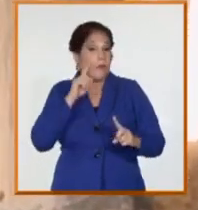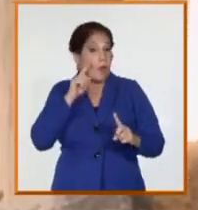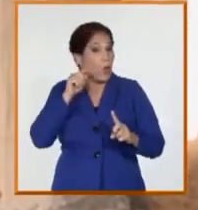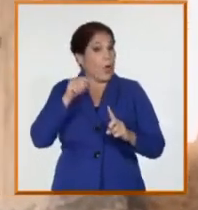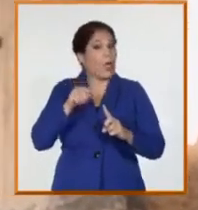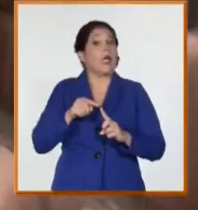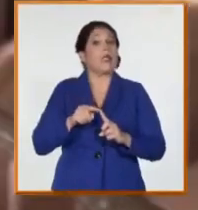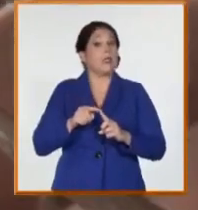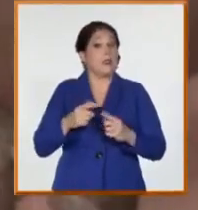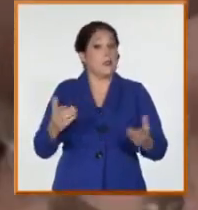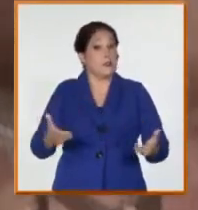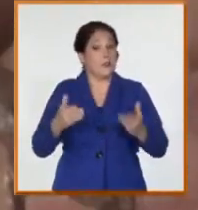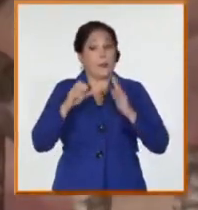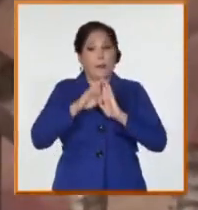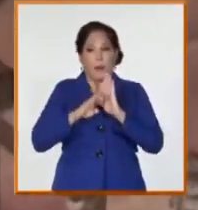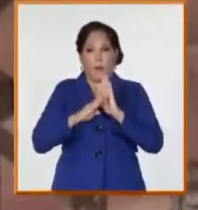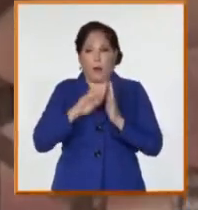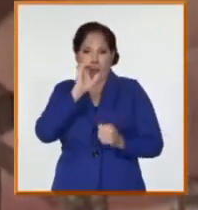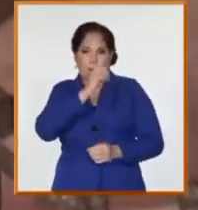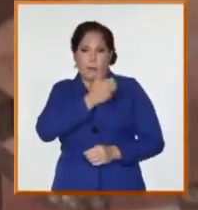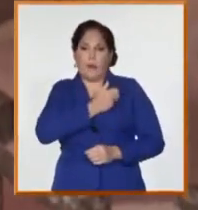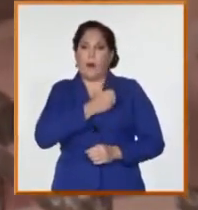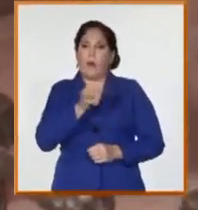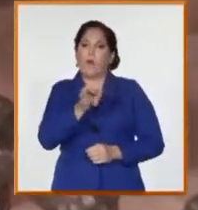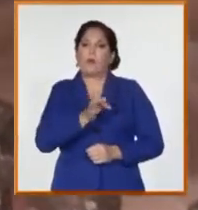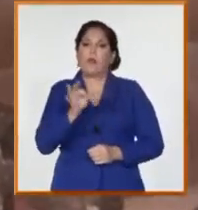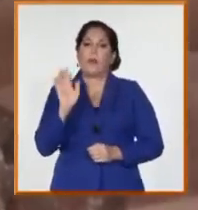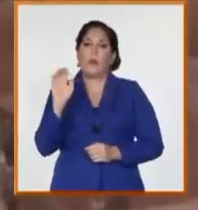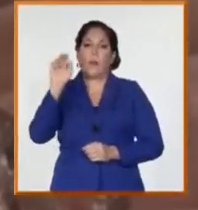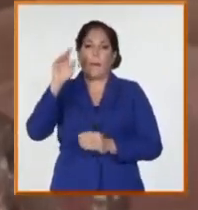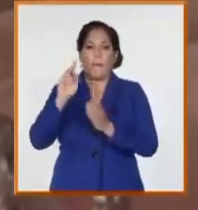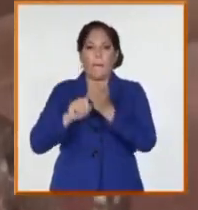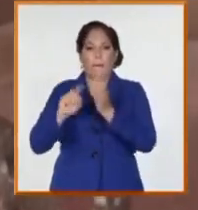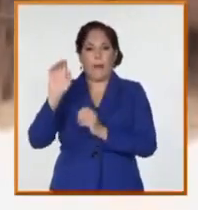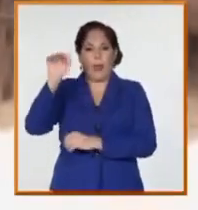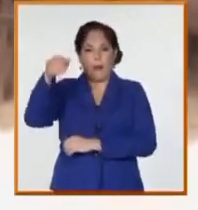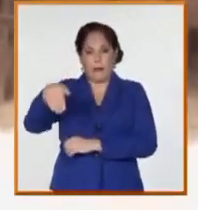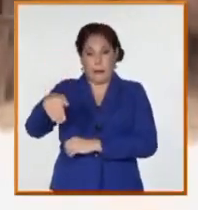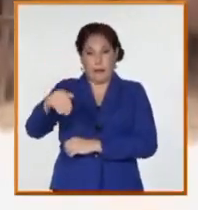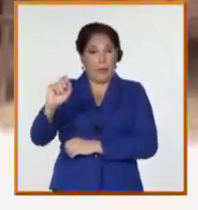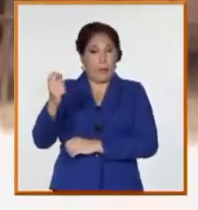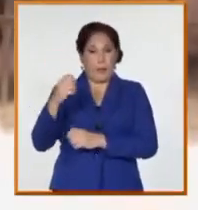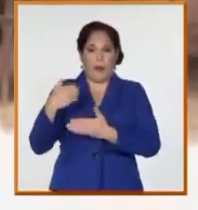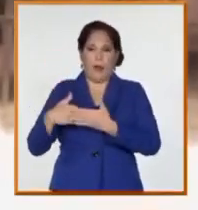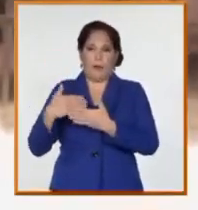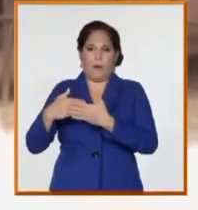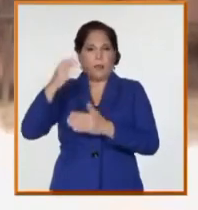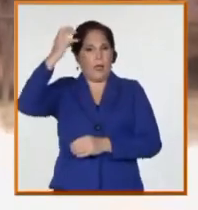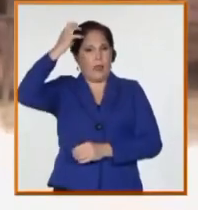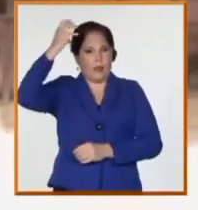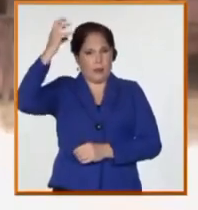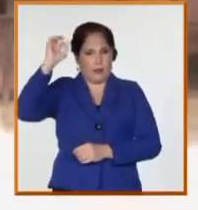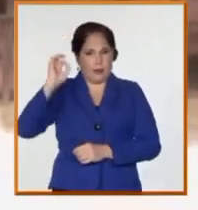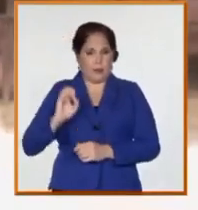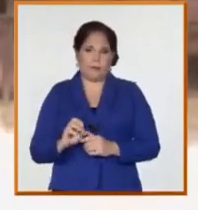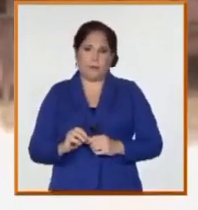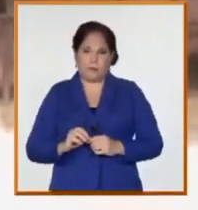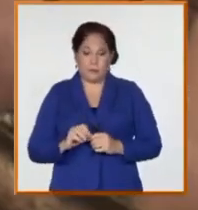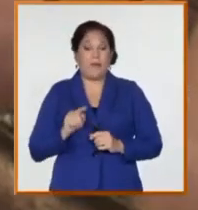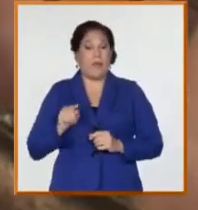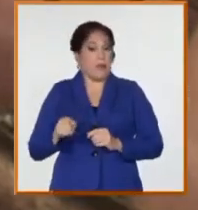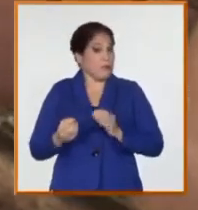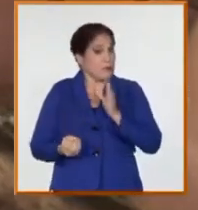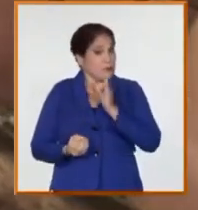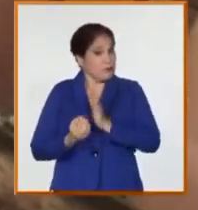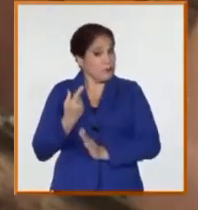de revitalizar el programa Porcino en el municipio de placetas se creó desde el mes de abril la primera mi pyme Estatal de esta rama agrícola desde su